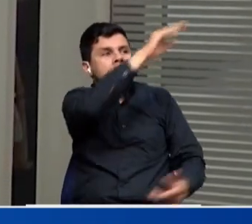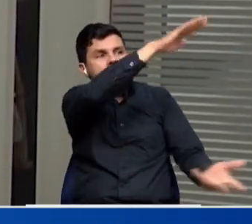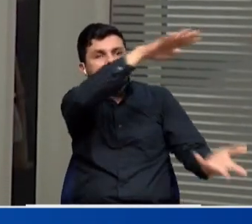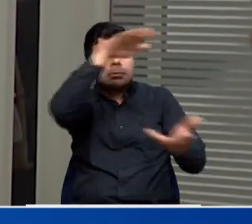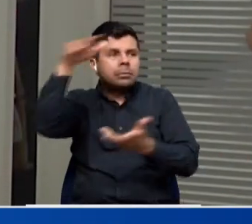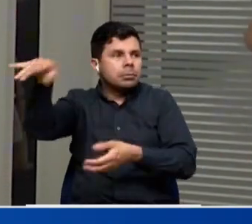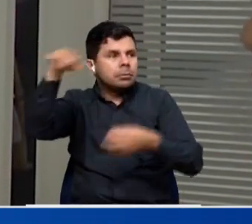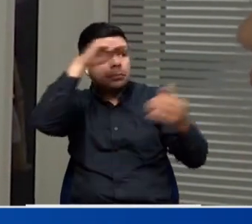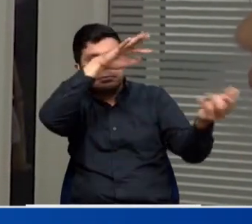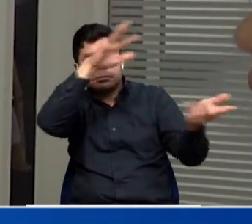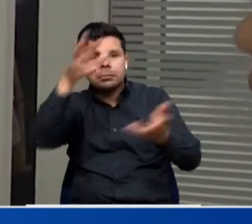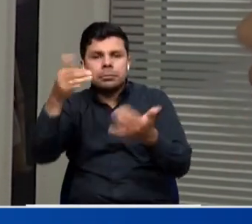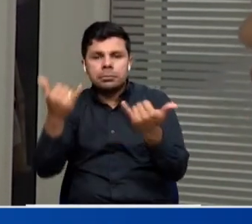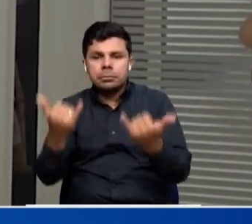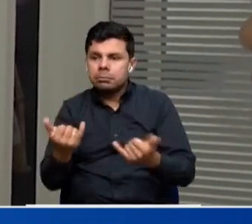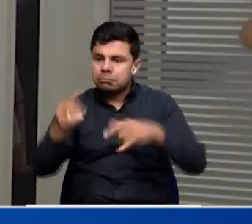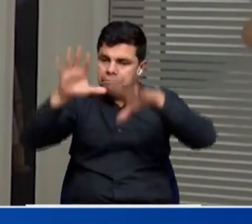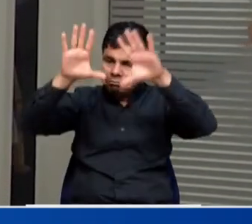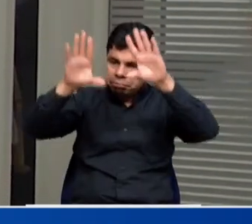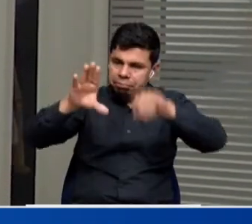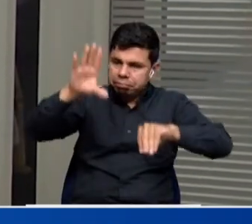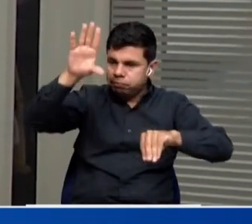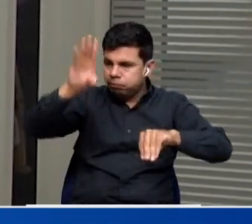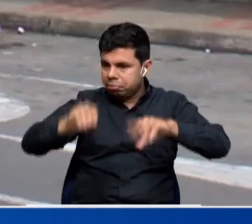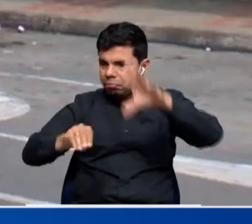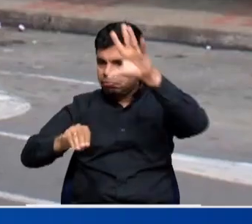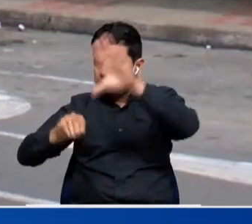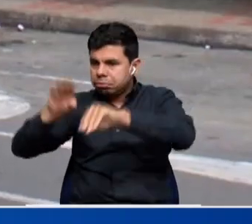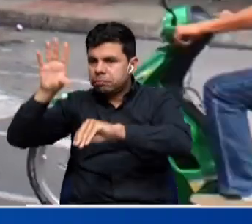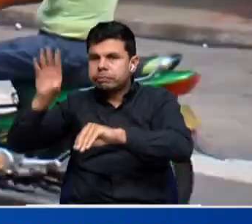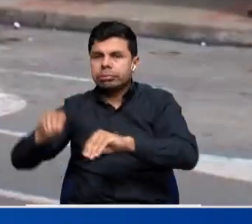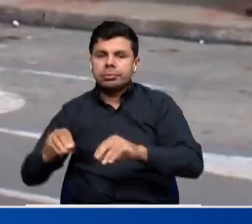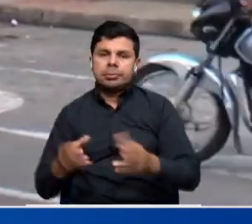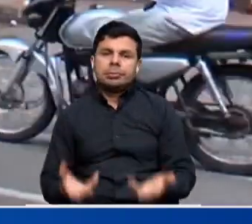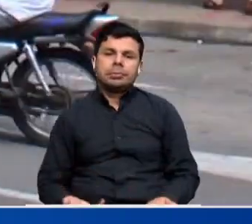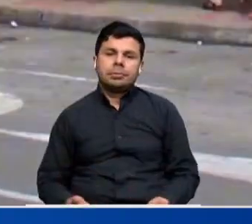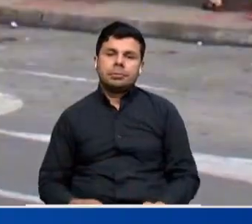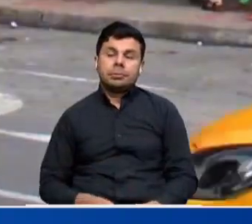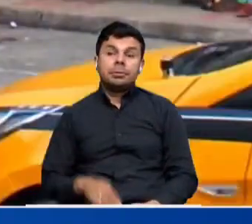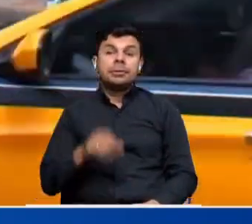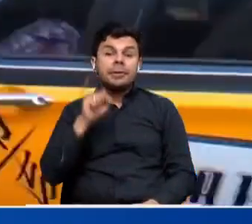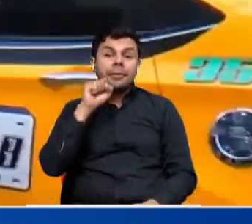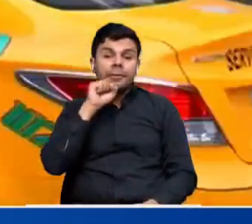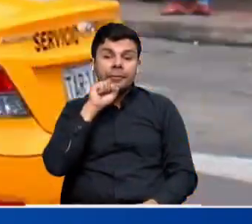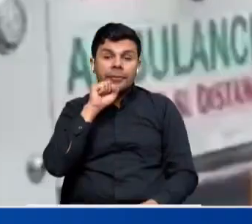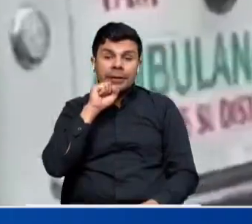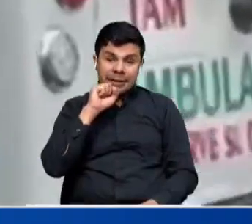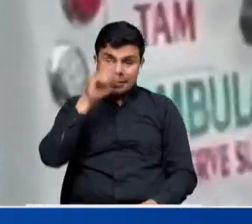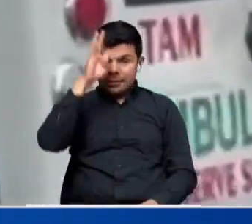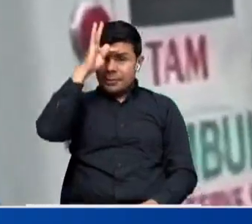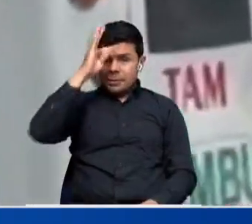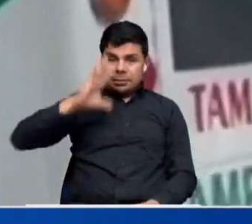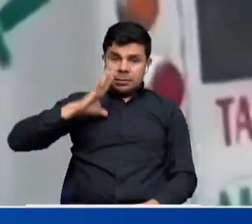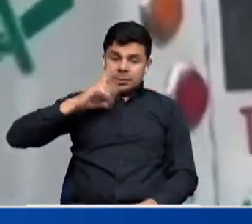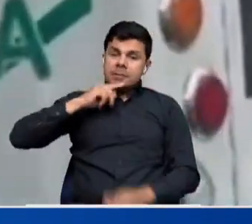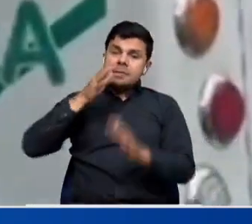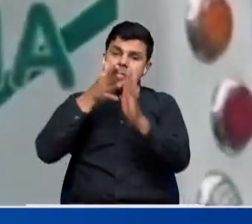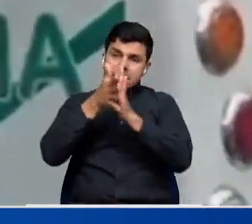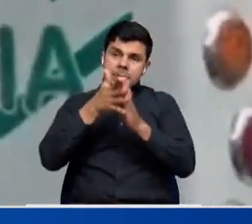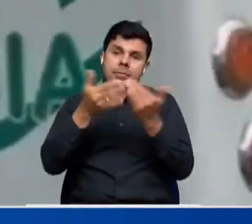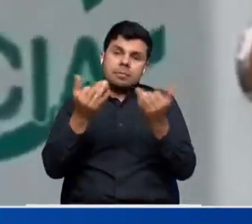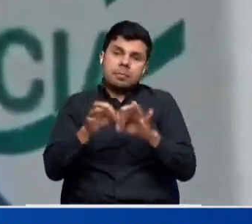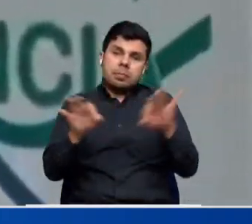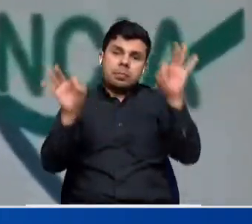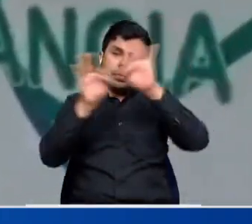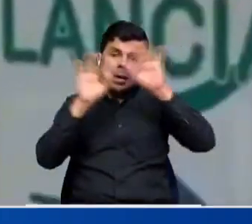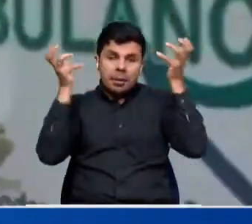ciudad de Bucaramanga. En este momento ya hay desabastecimiento de hemoderivados. Desde las clínicas en Barranca Bermeja piden garantías de retorno a los conductores de las